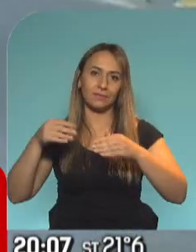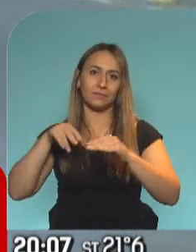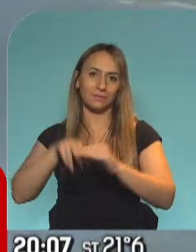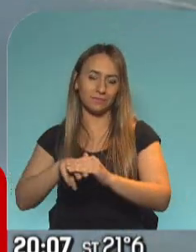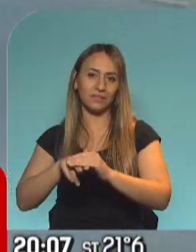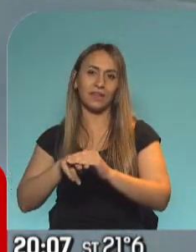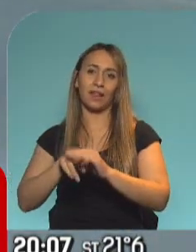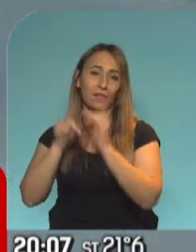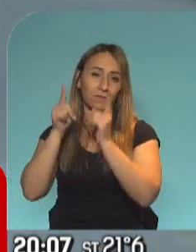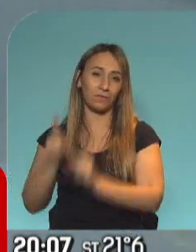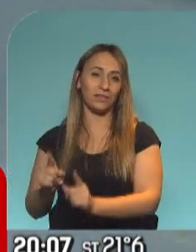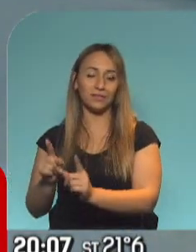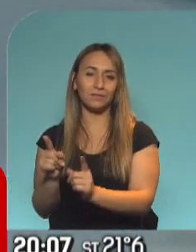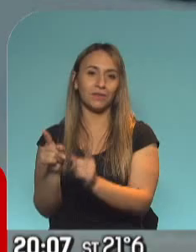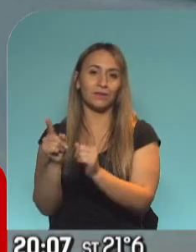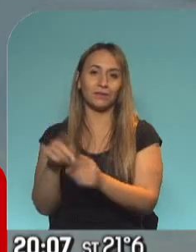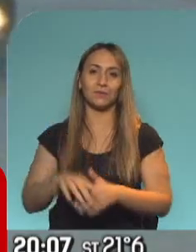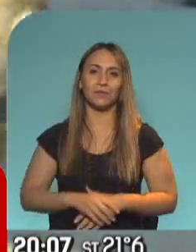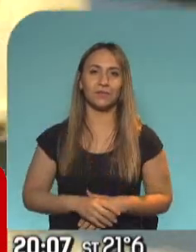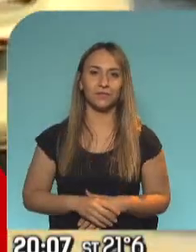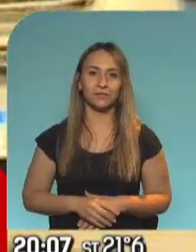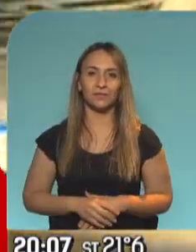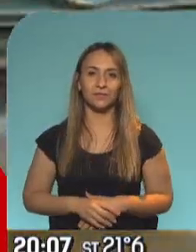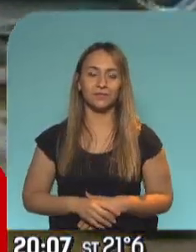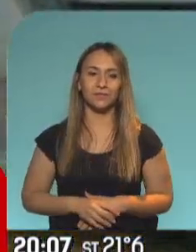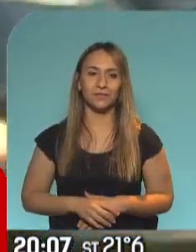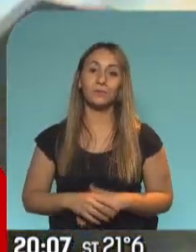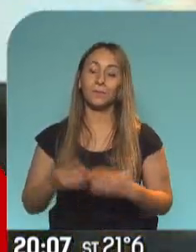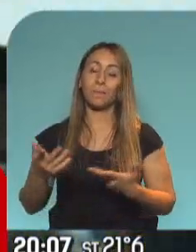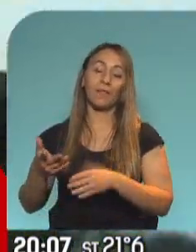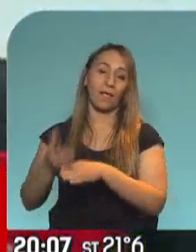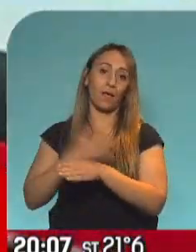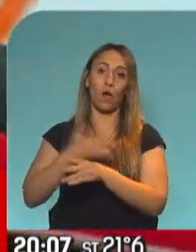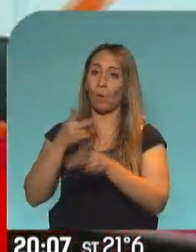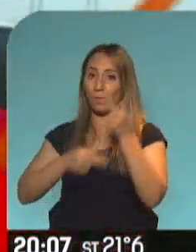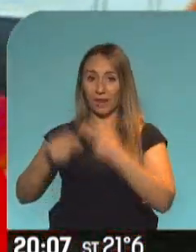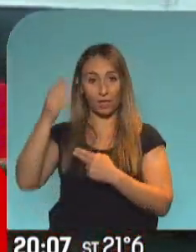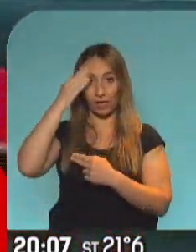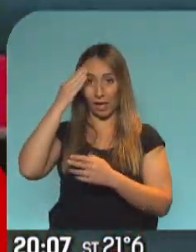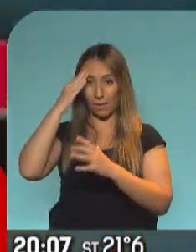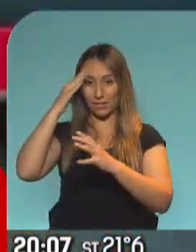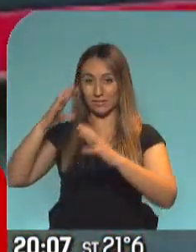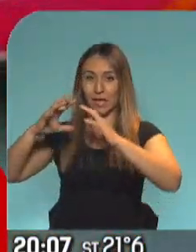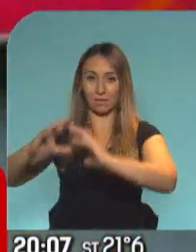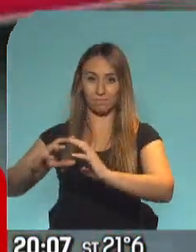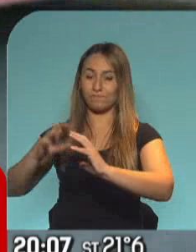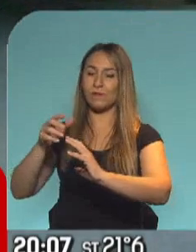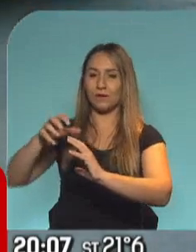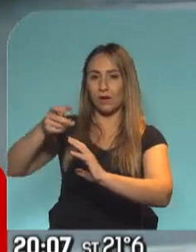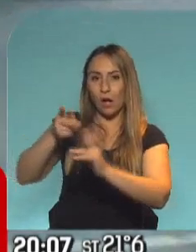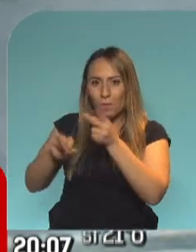fue operado de una hematoma subdural en la cabeza esta es la ambulancia